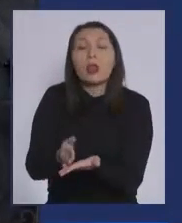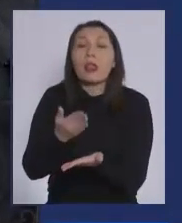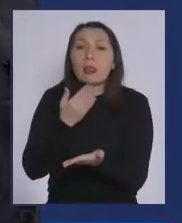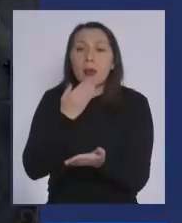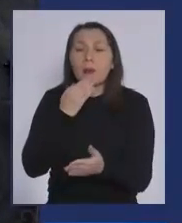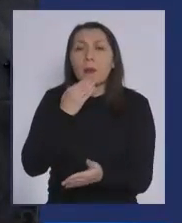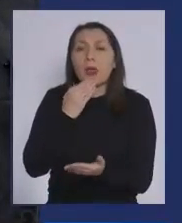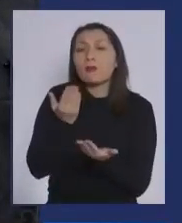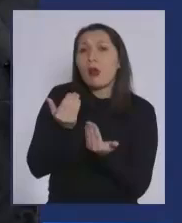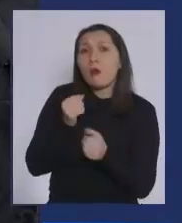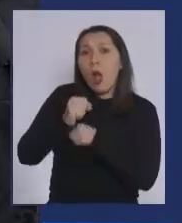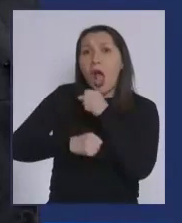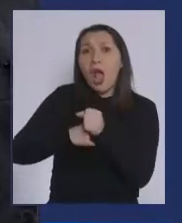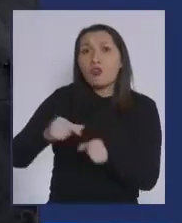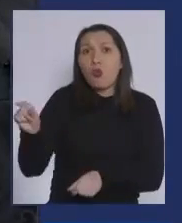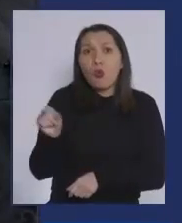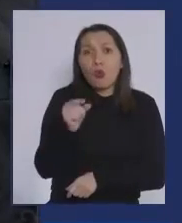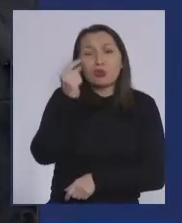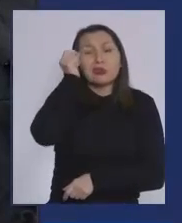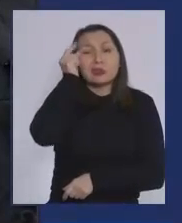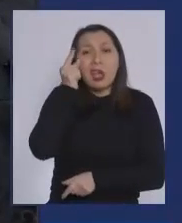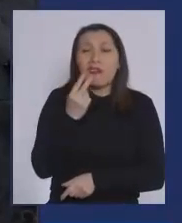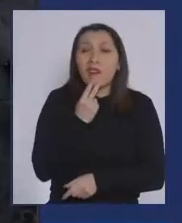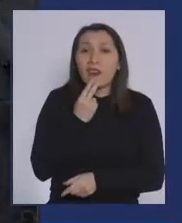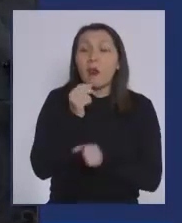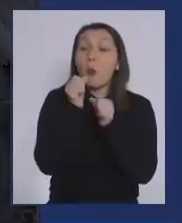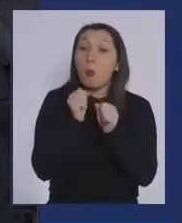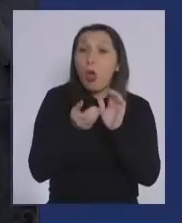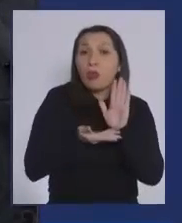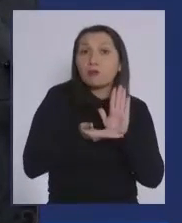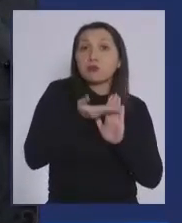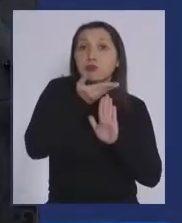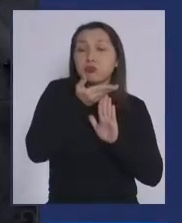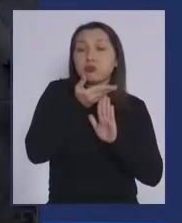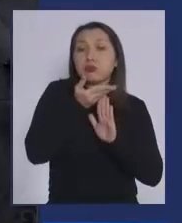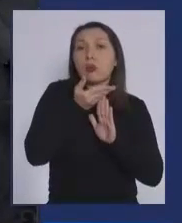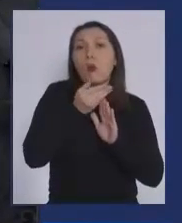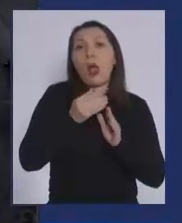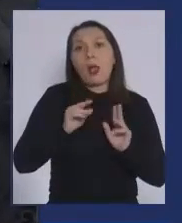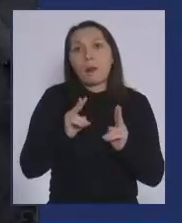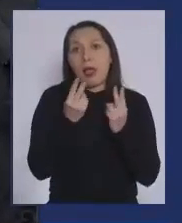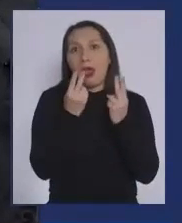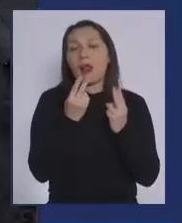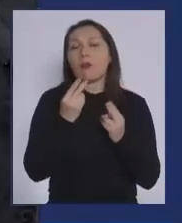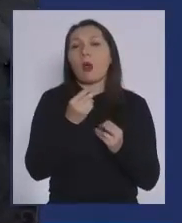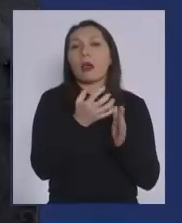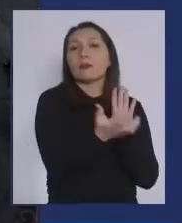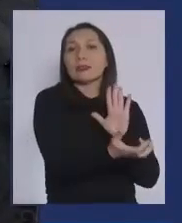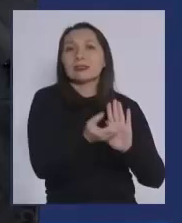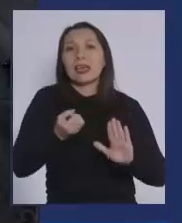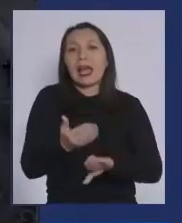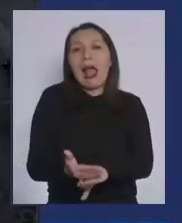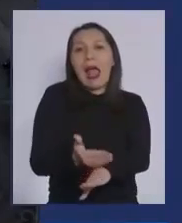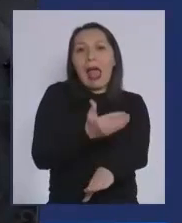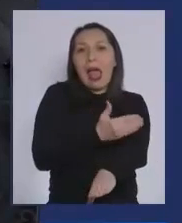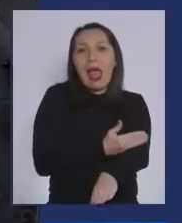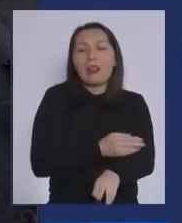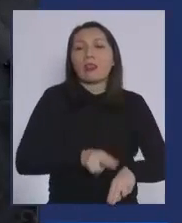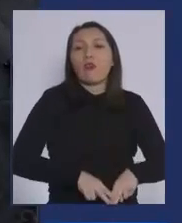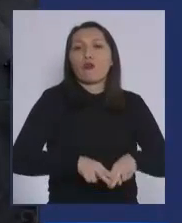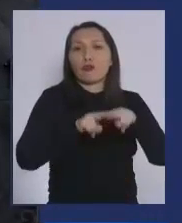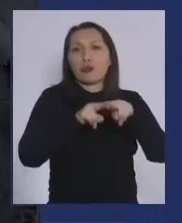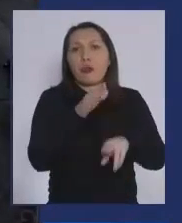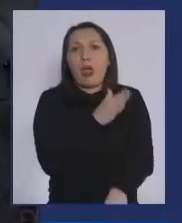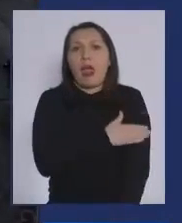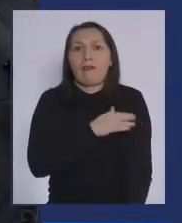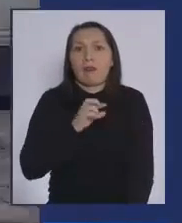una baja expectativa de vida de poder mejorar sus pensiones mediante un retiro anticipado de sus ahorros